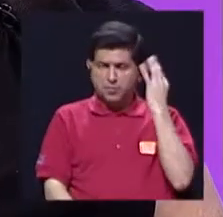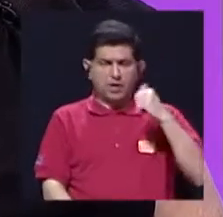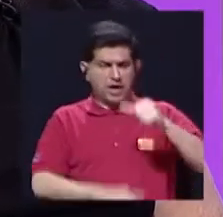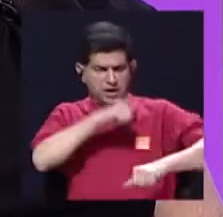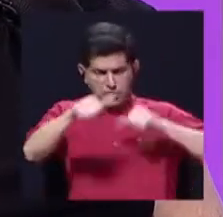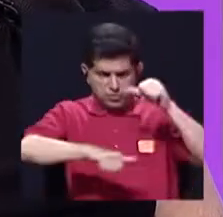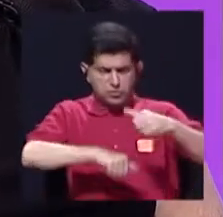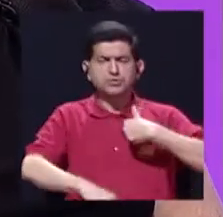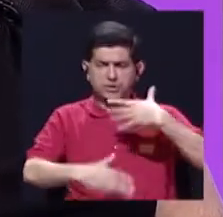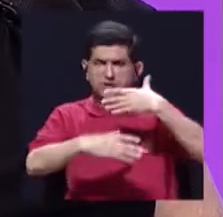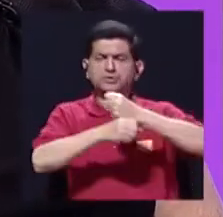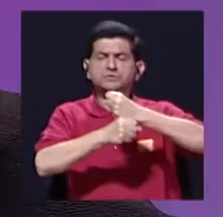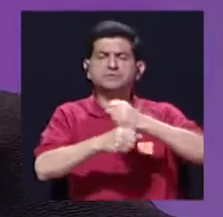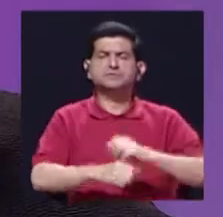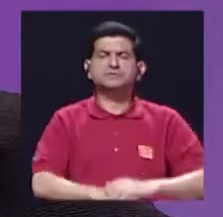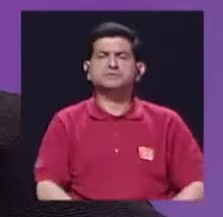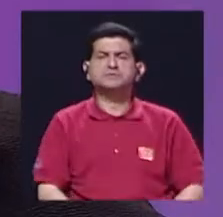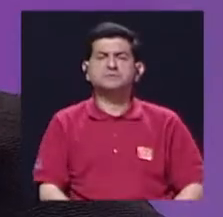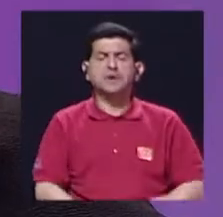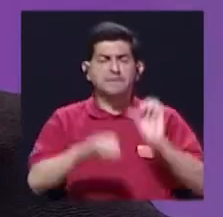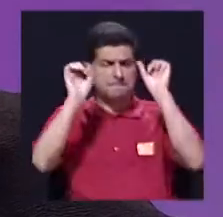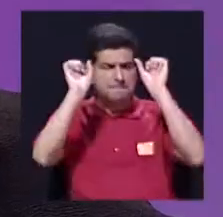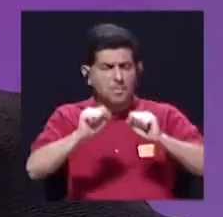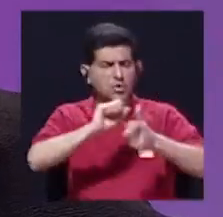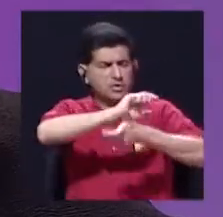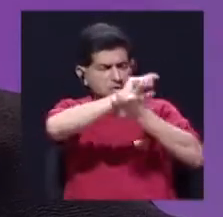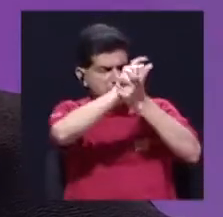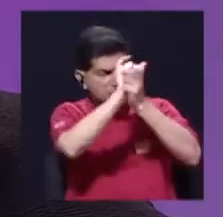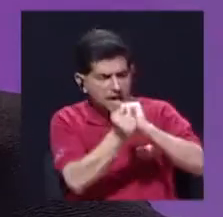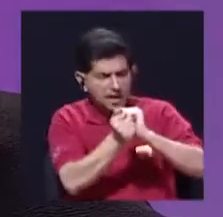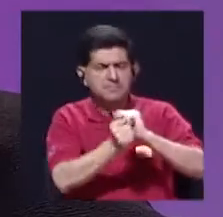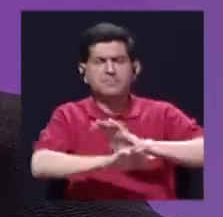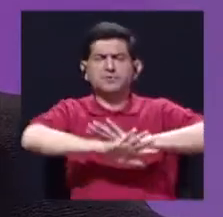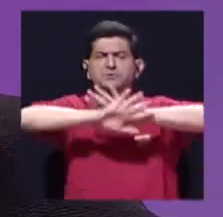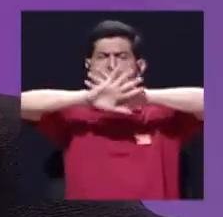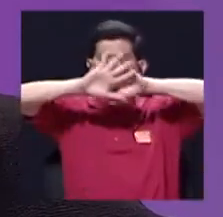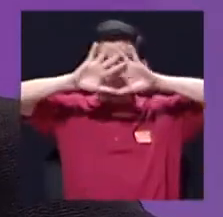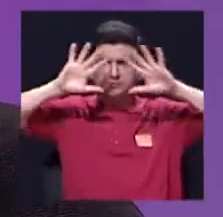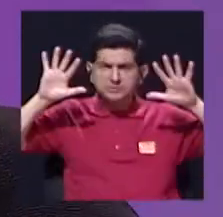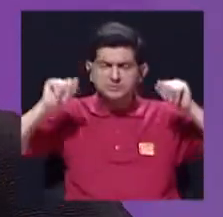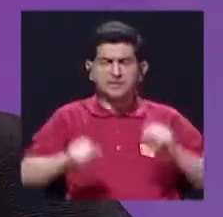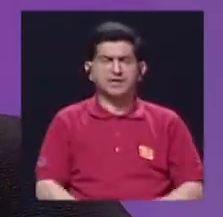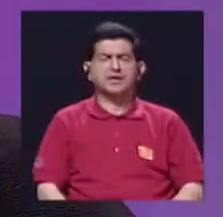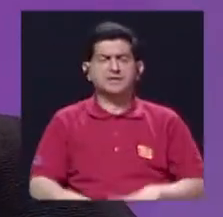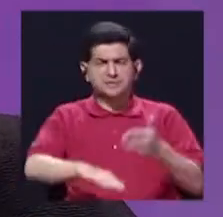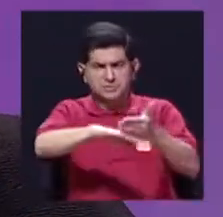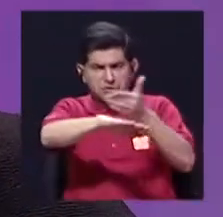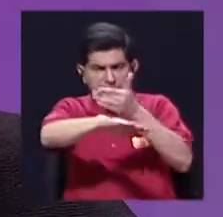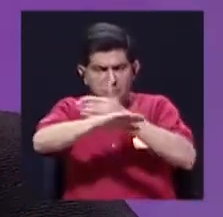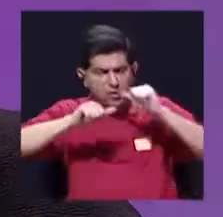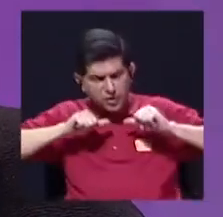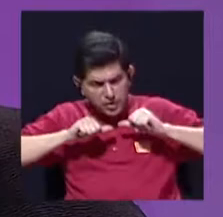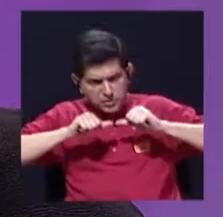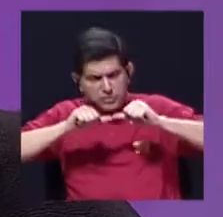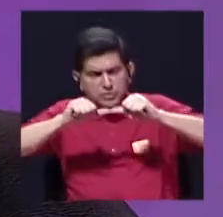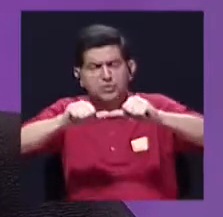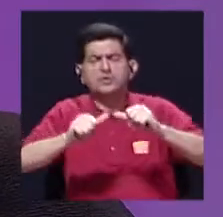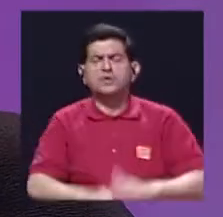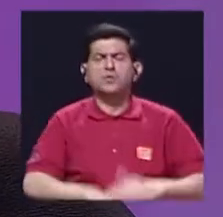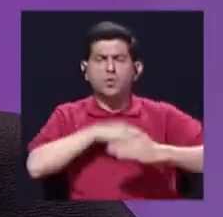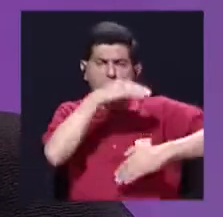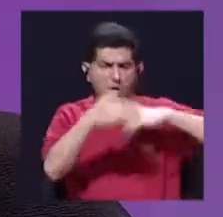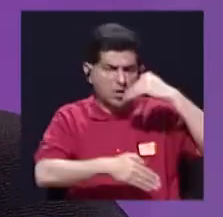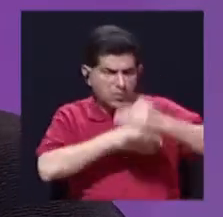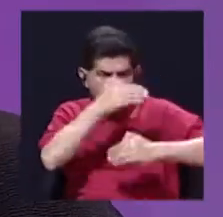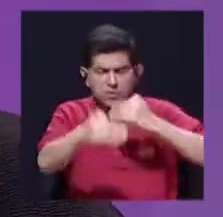luché, porque se dieran los cambios, la transparencia, la mejora continua, los